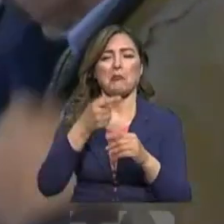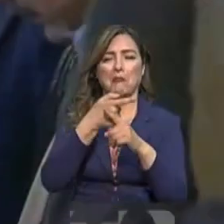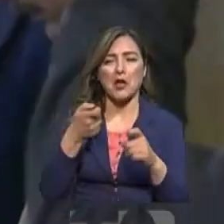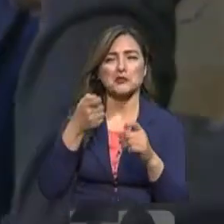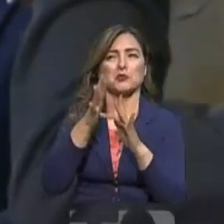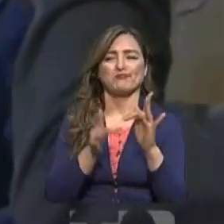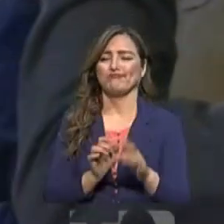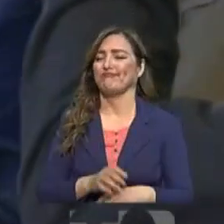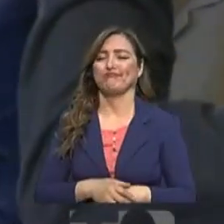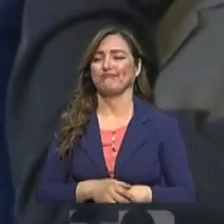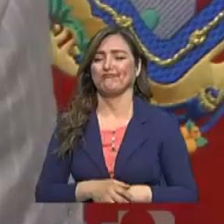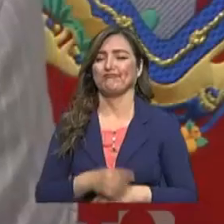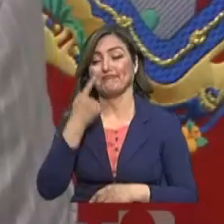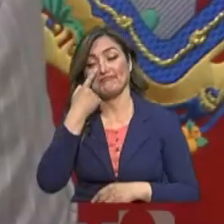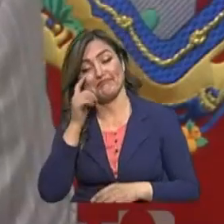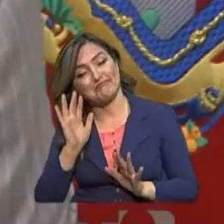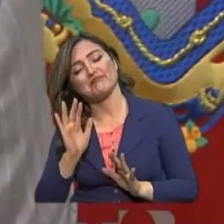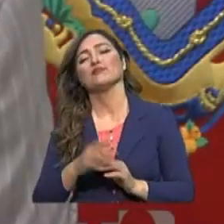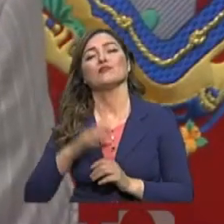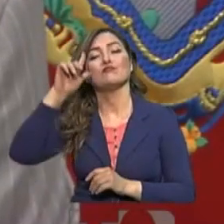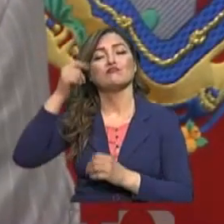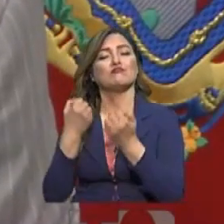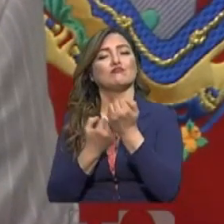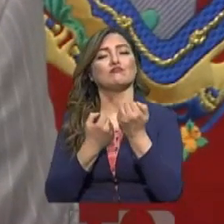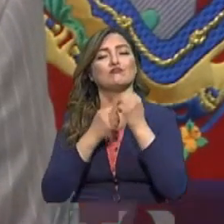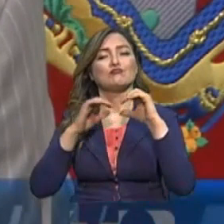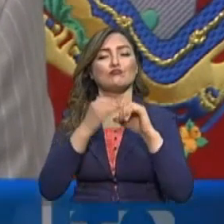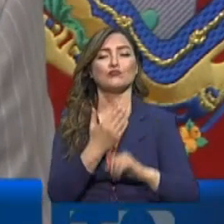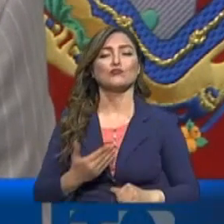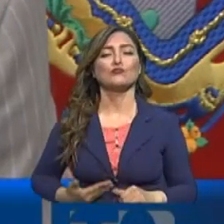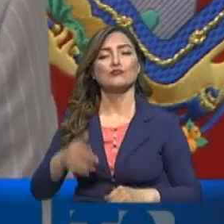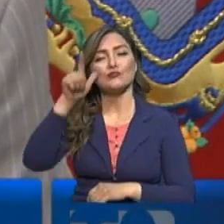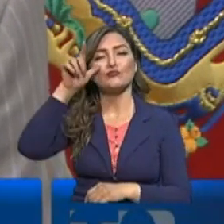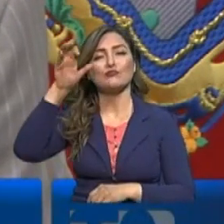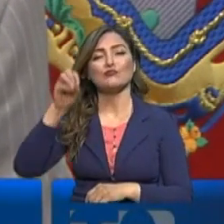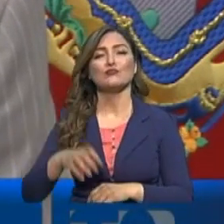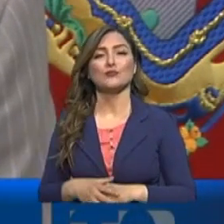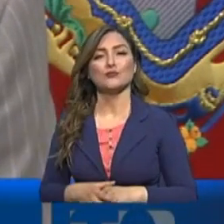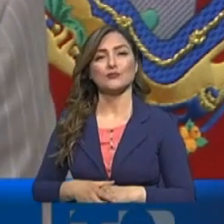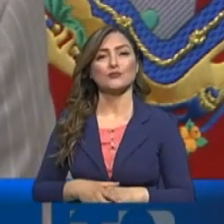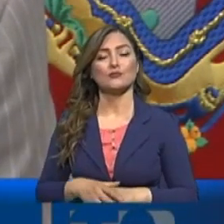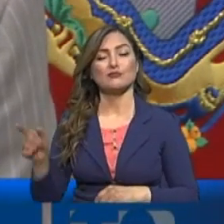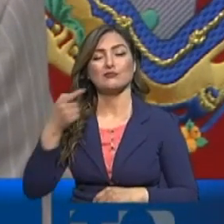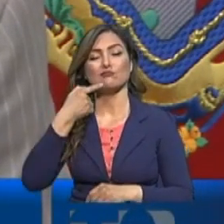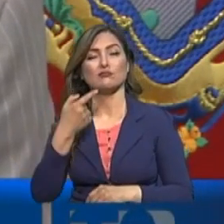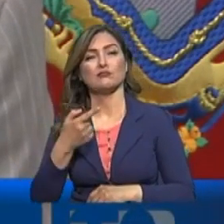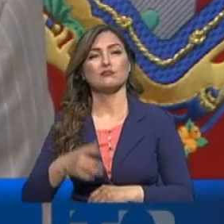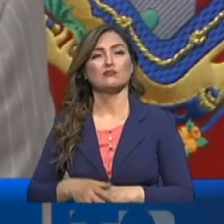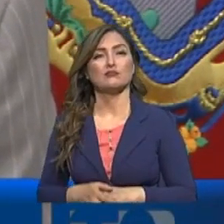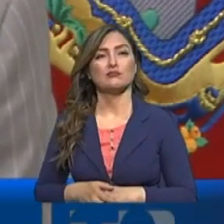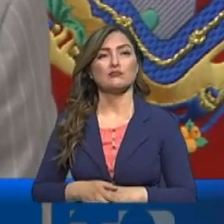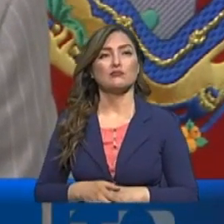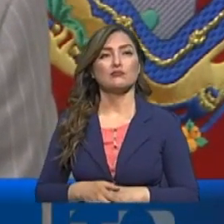del gobierno en apoyarlo. He tenido ya la posibilidad de conversar con el presidente Lasso. Él me ha manifestado que